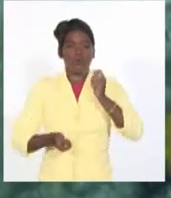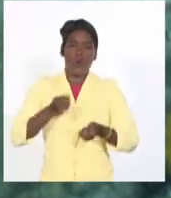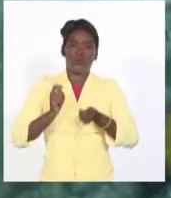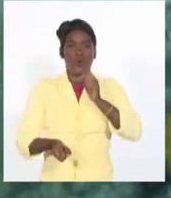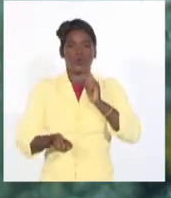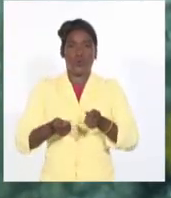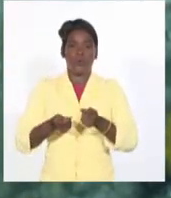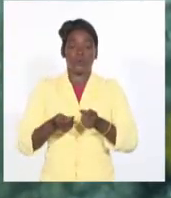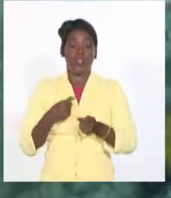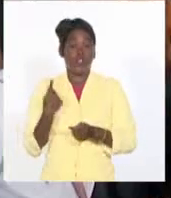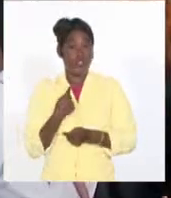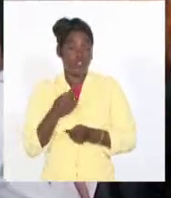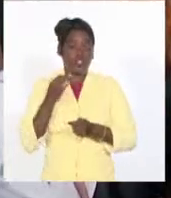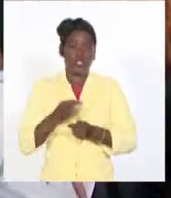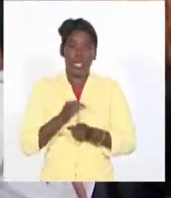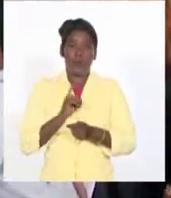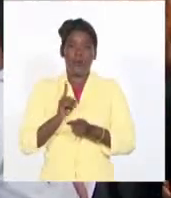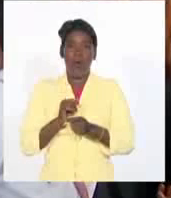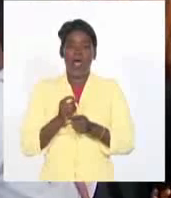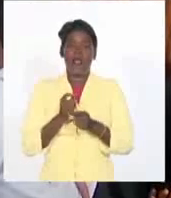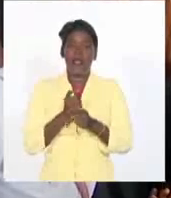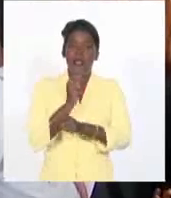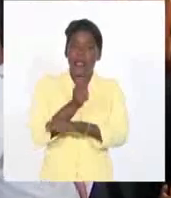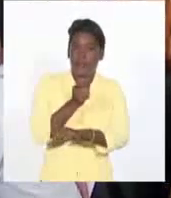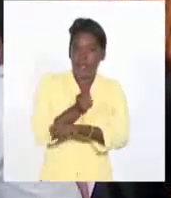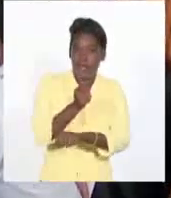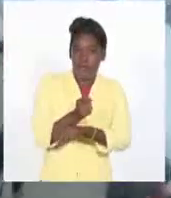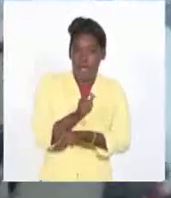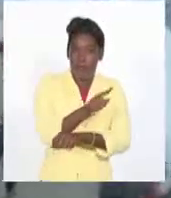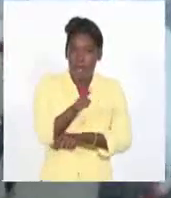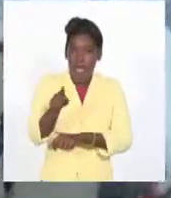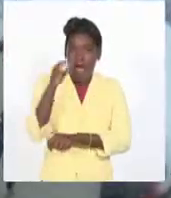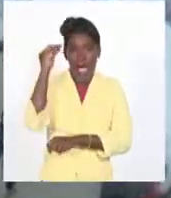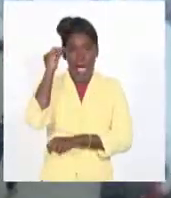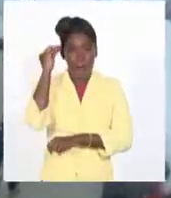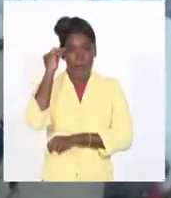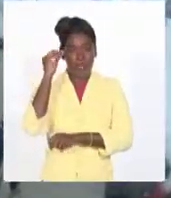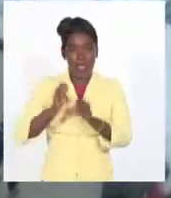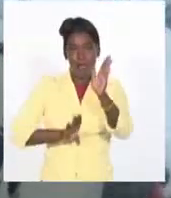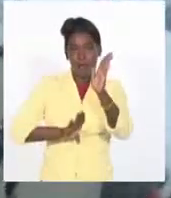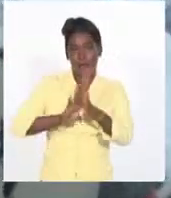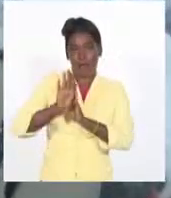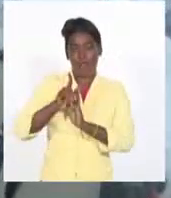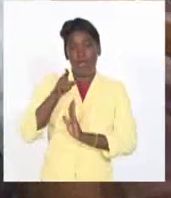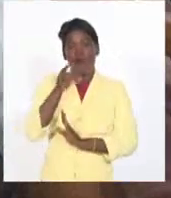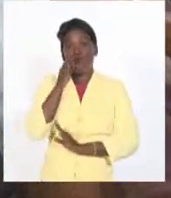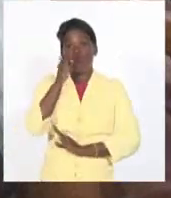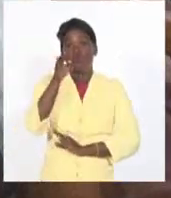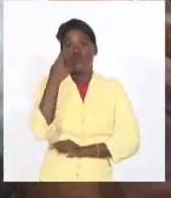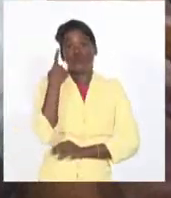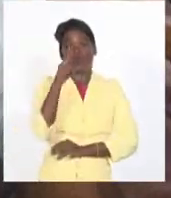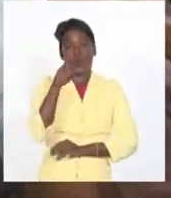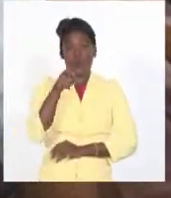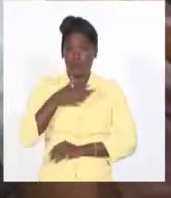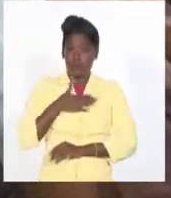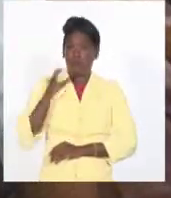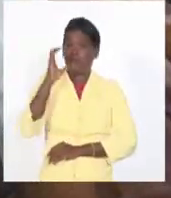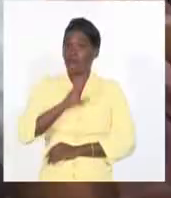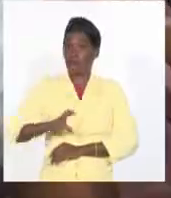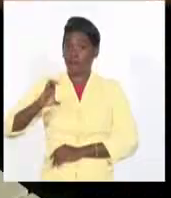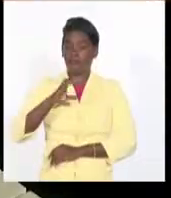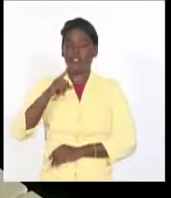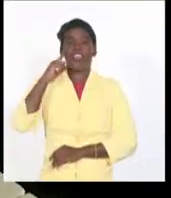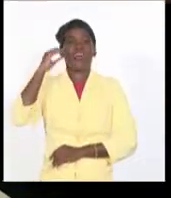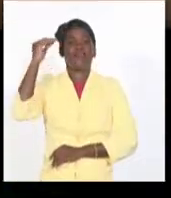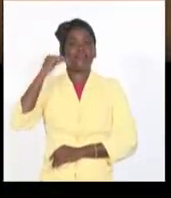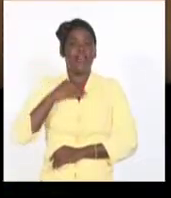a cualquier género musical. Los alumnos de este Centro de la Enseñanza Artística en Camagüey mostraron el dominio de los instrumentos